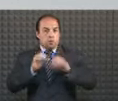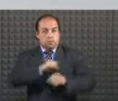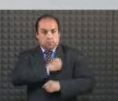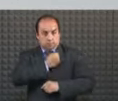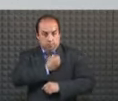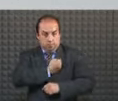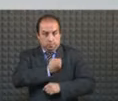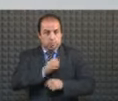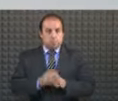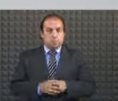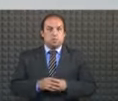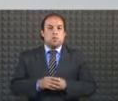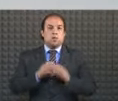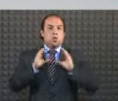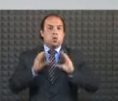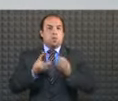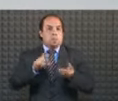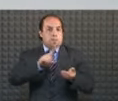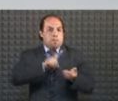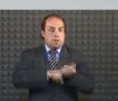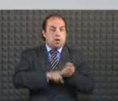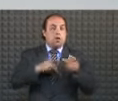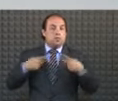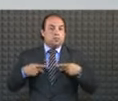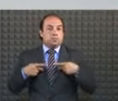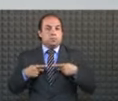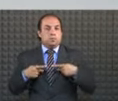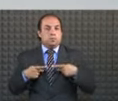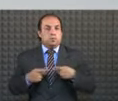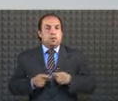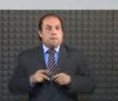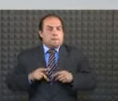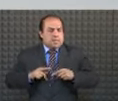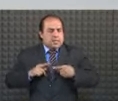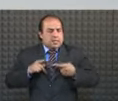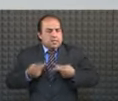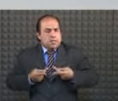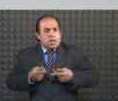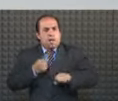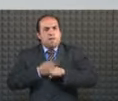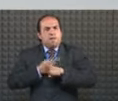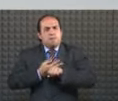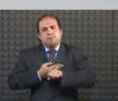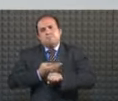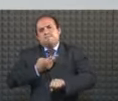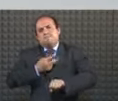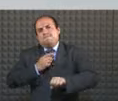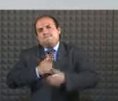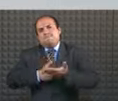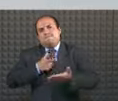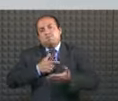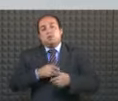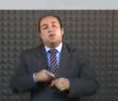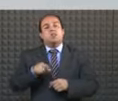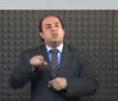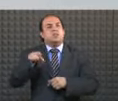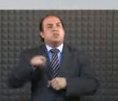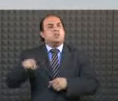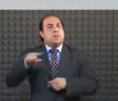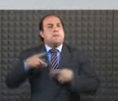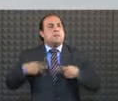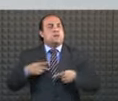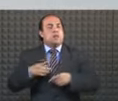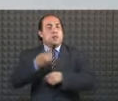salud, cuidar particularmente a las personas que son más propensas a tener una enfermedad mayor, que es las personas